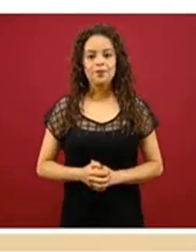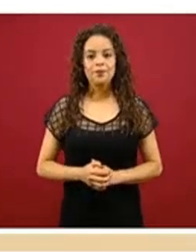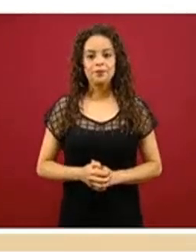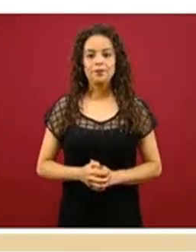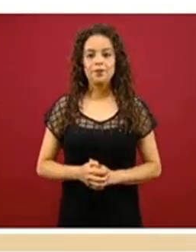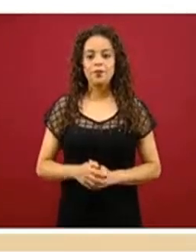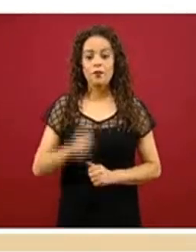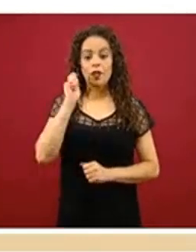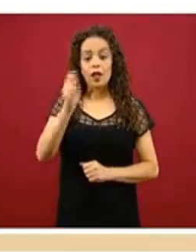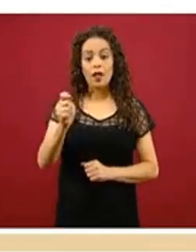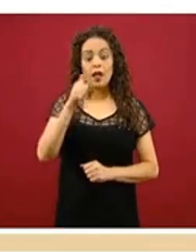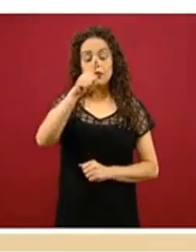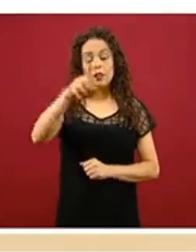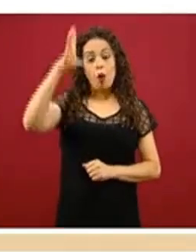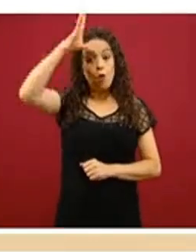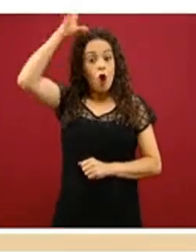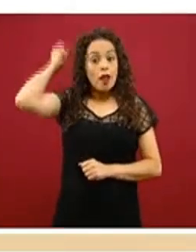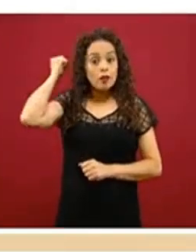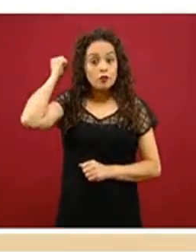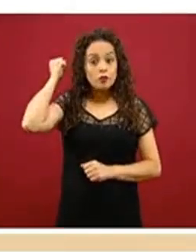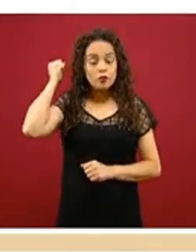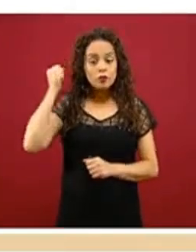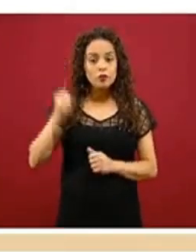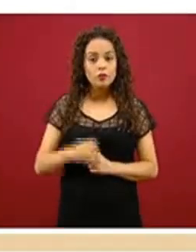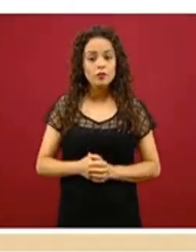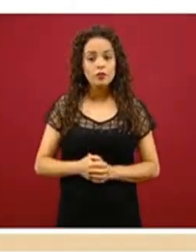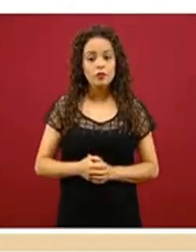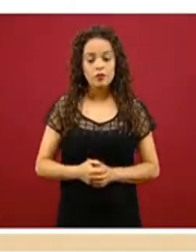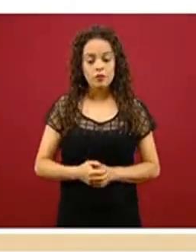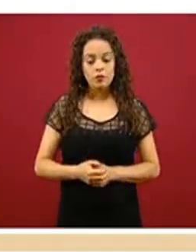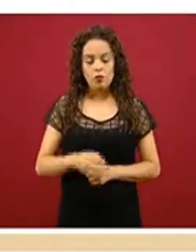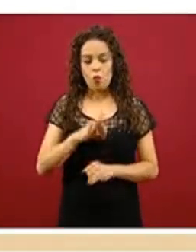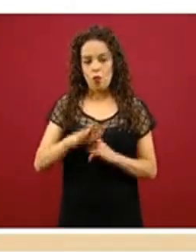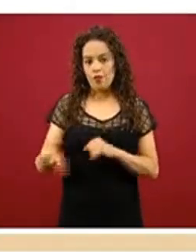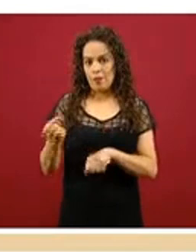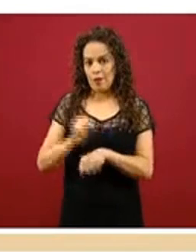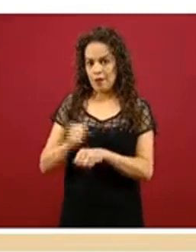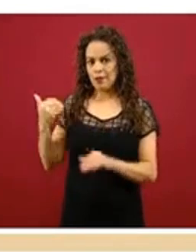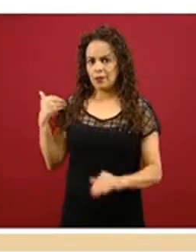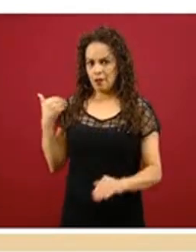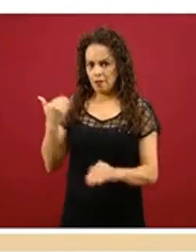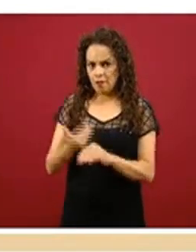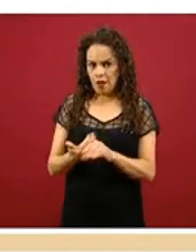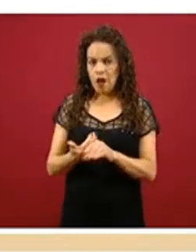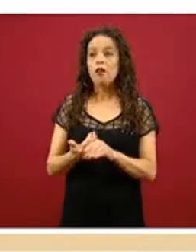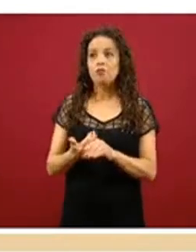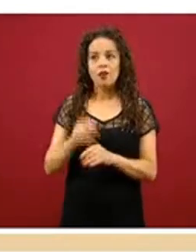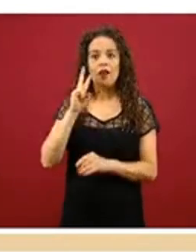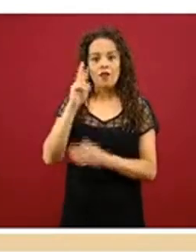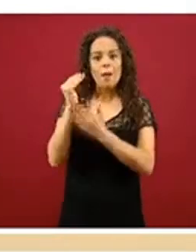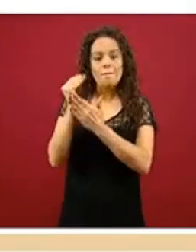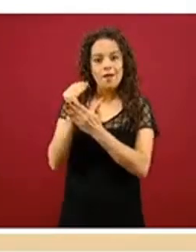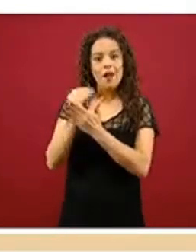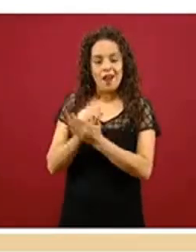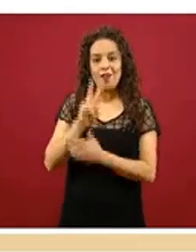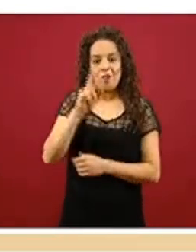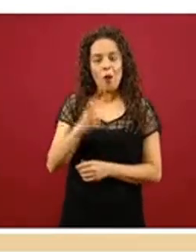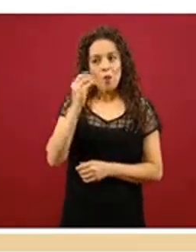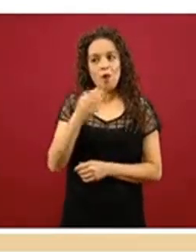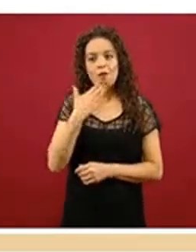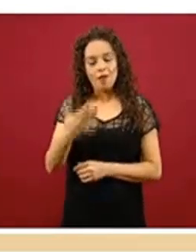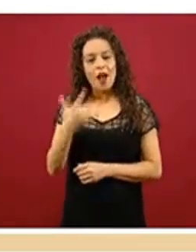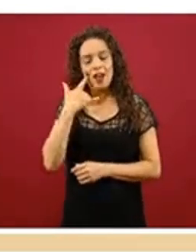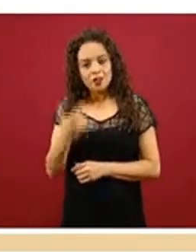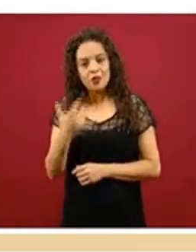El estado de Morelos también ha hecho en estas últimas semanas un descenso, un esfuerzo en un